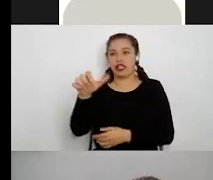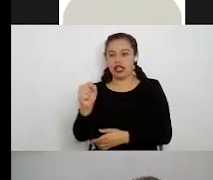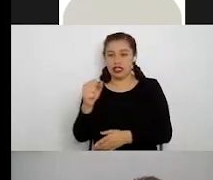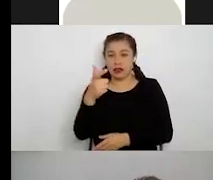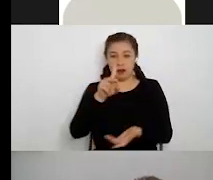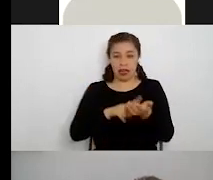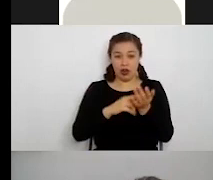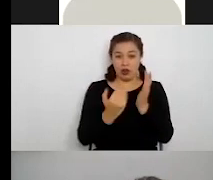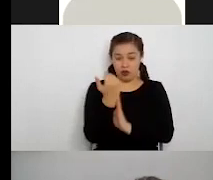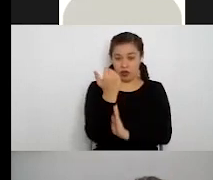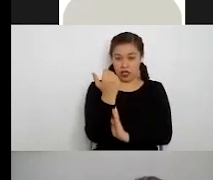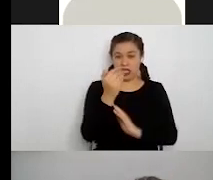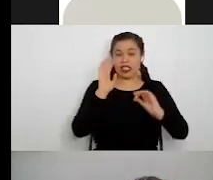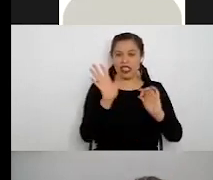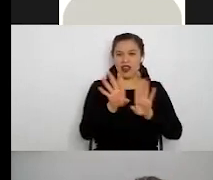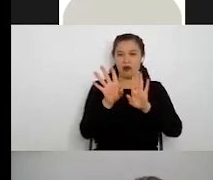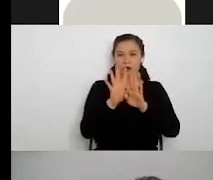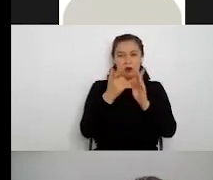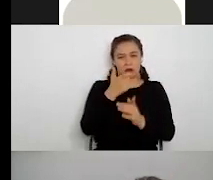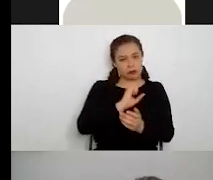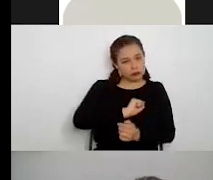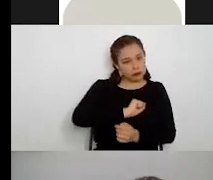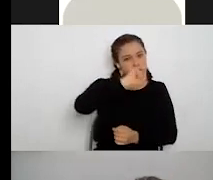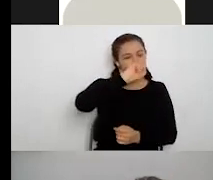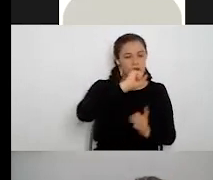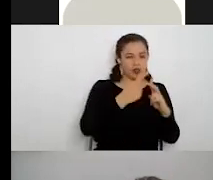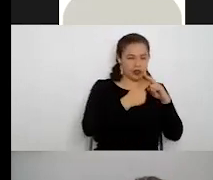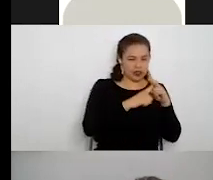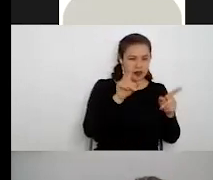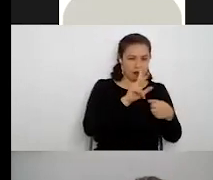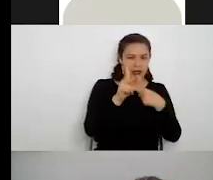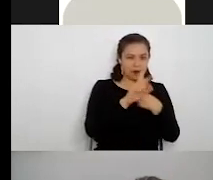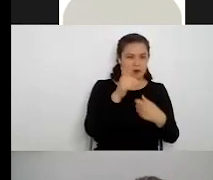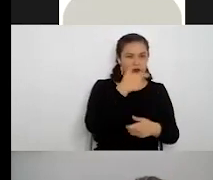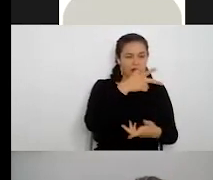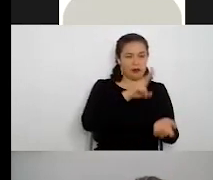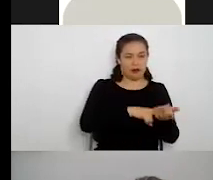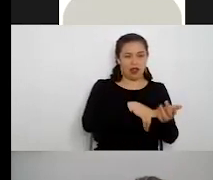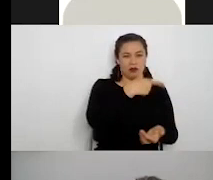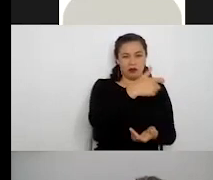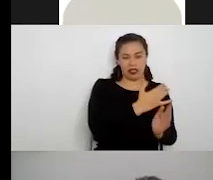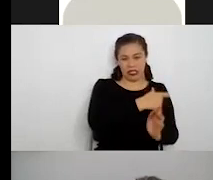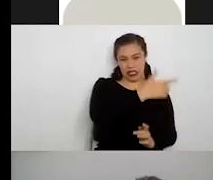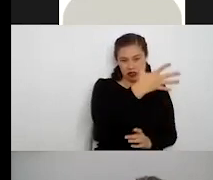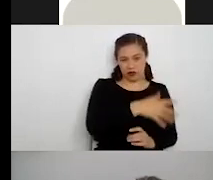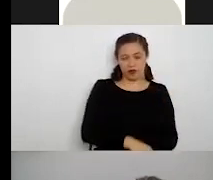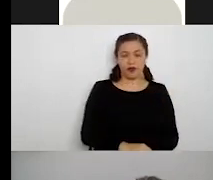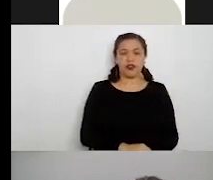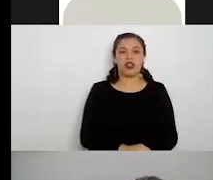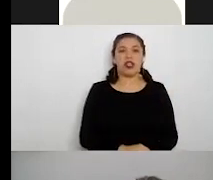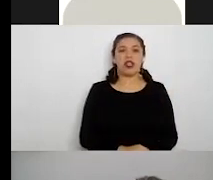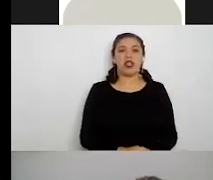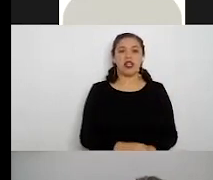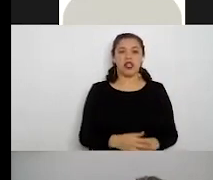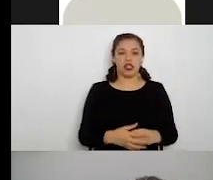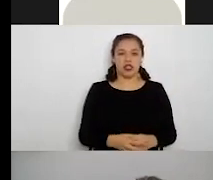había presiones inflacionarias, había inflación alta en los países. Generalmente la inflación alta en los países,